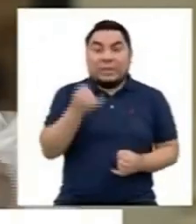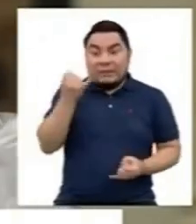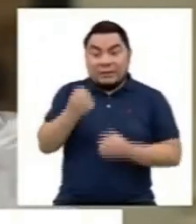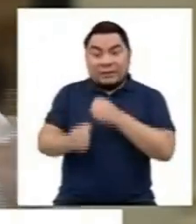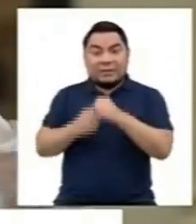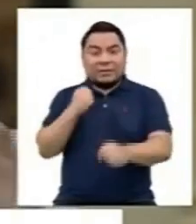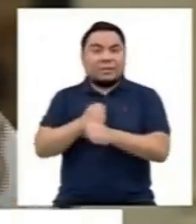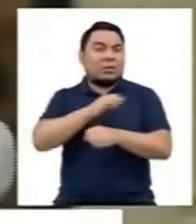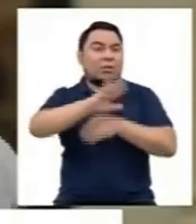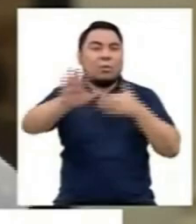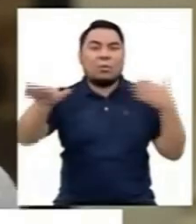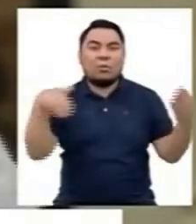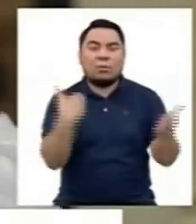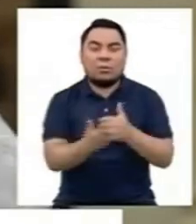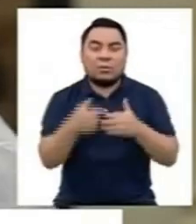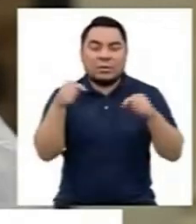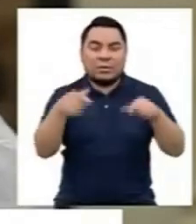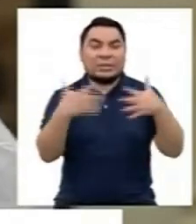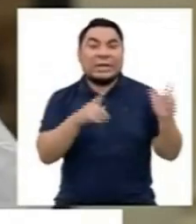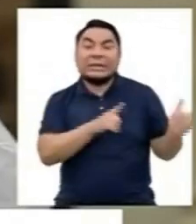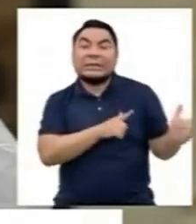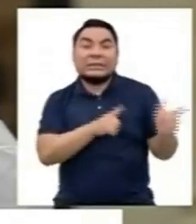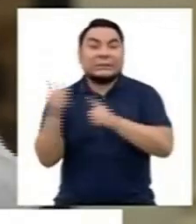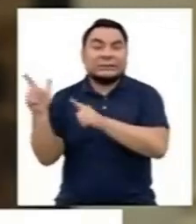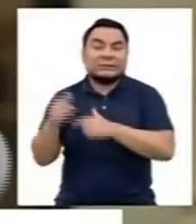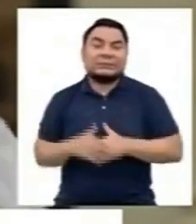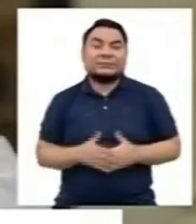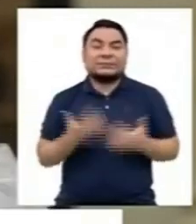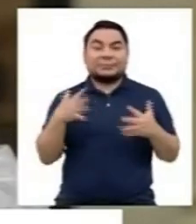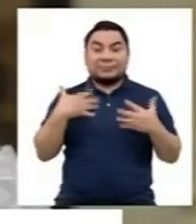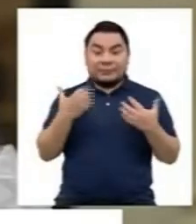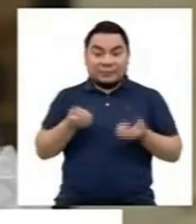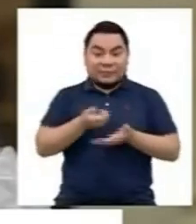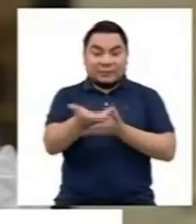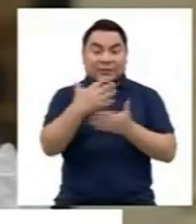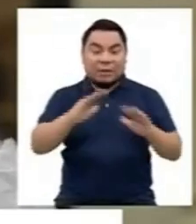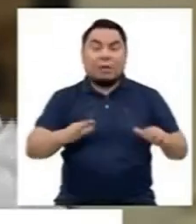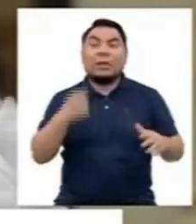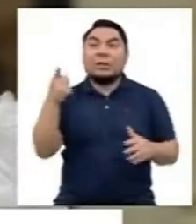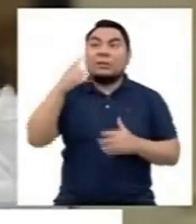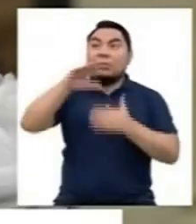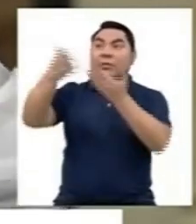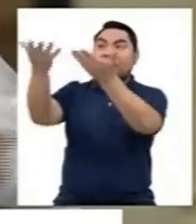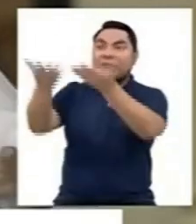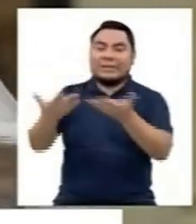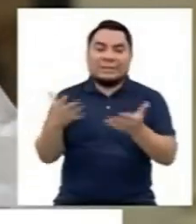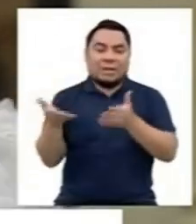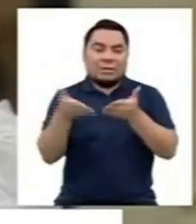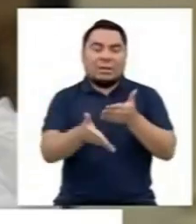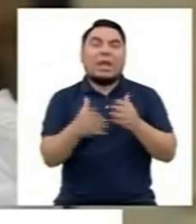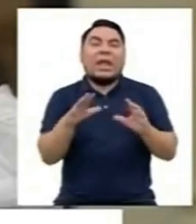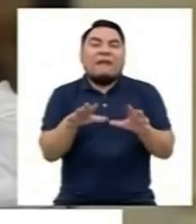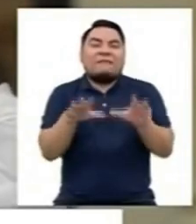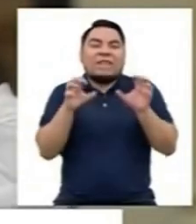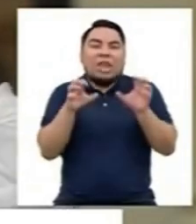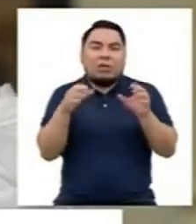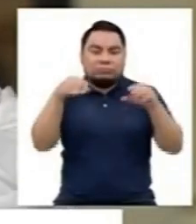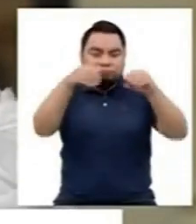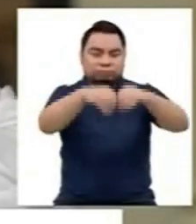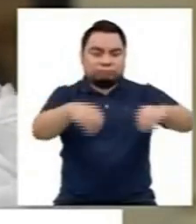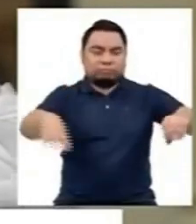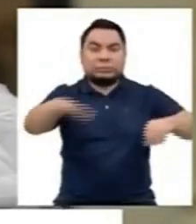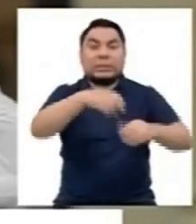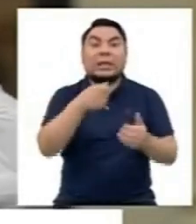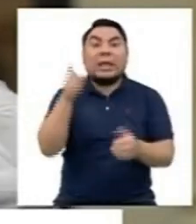incluso. Entonces, ¿cómo sería en este caso? En este momento la Iglesia Católica ya tiene levantada mucha información de sus sectores. Sabe más